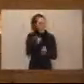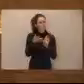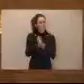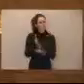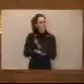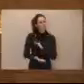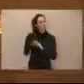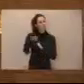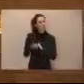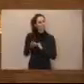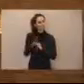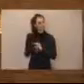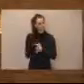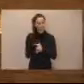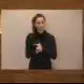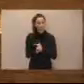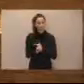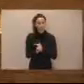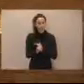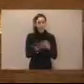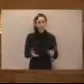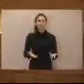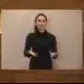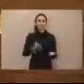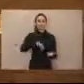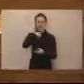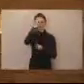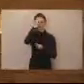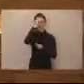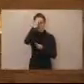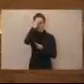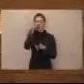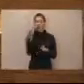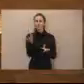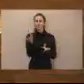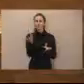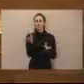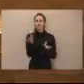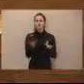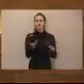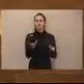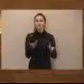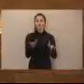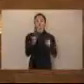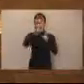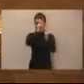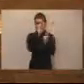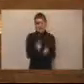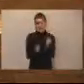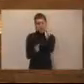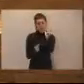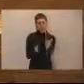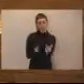cierta importancia. Desde luego que creemos que hay dentro del presupuesto y dentro de las posibilidades